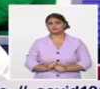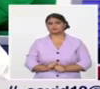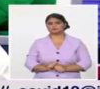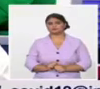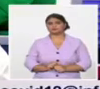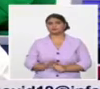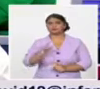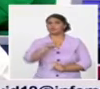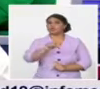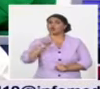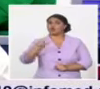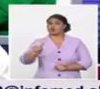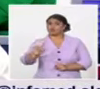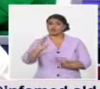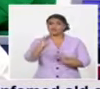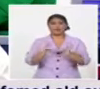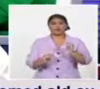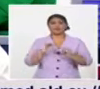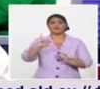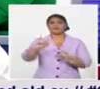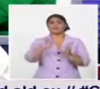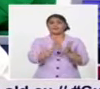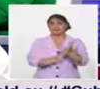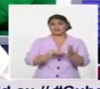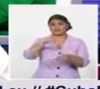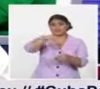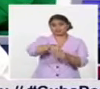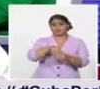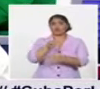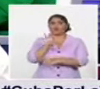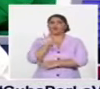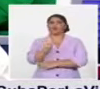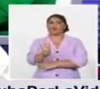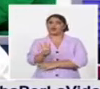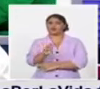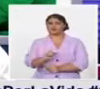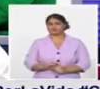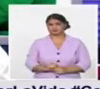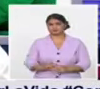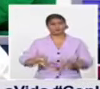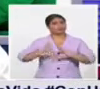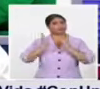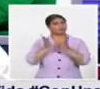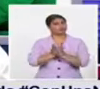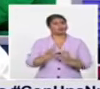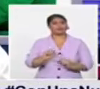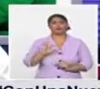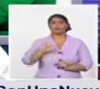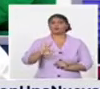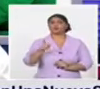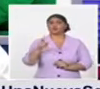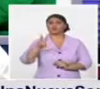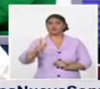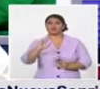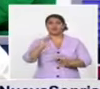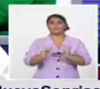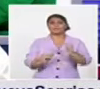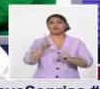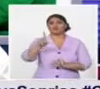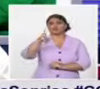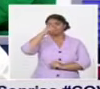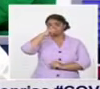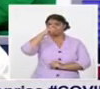menores de 6 meses, 4. De esta forma, se acumulan ya 812 menores de un año que han